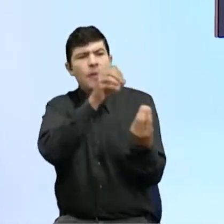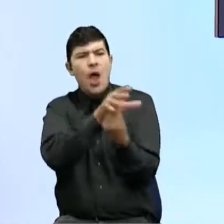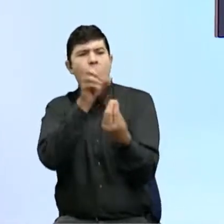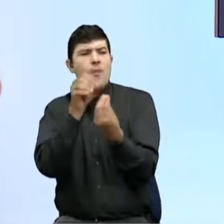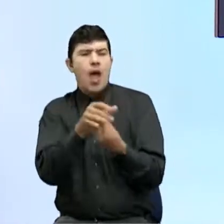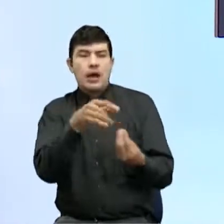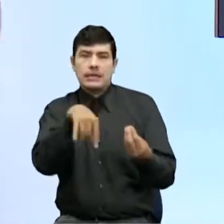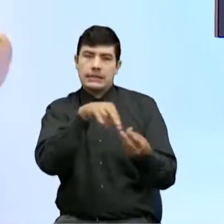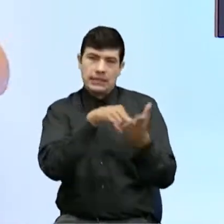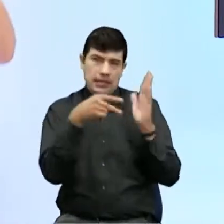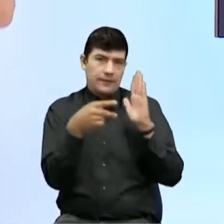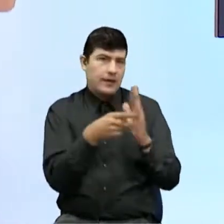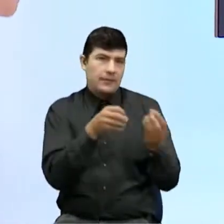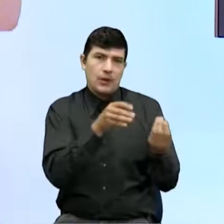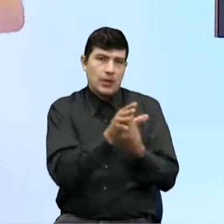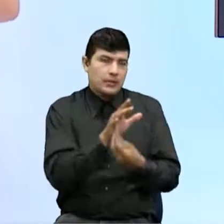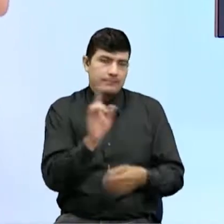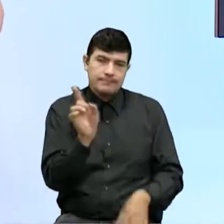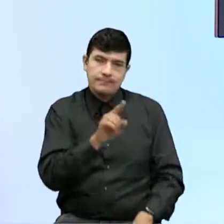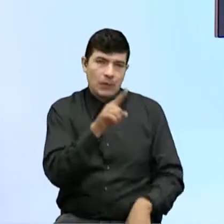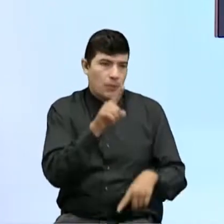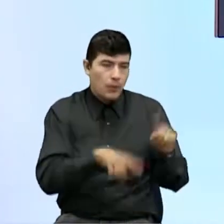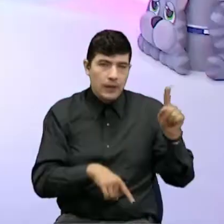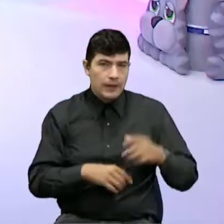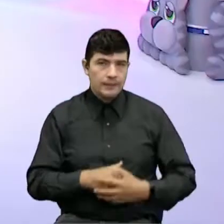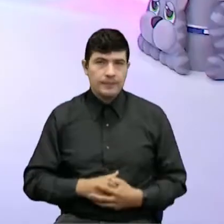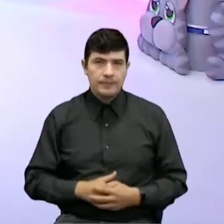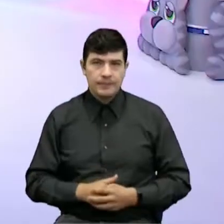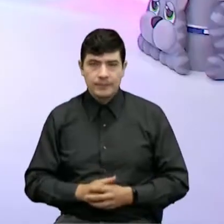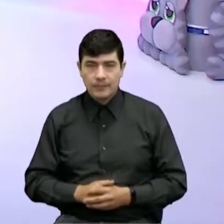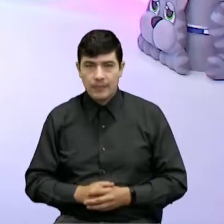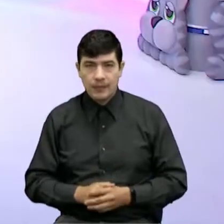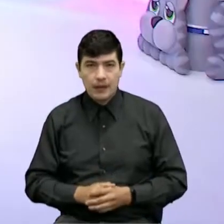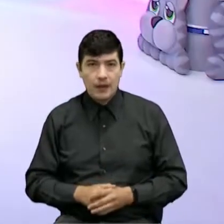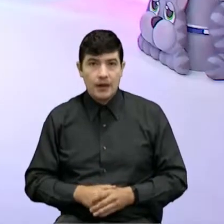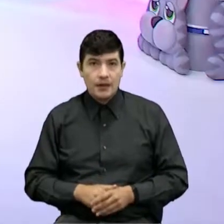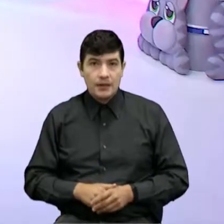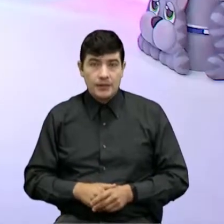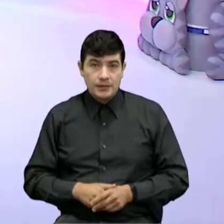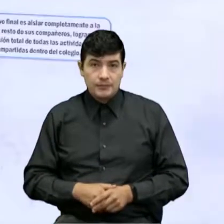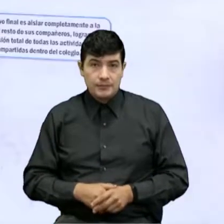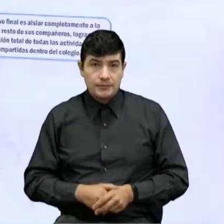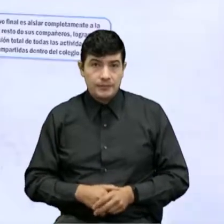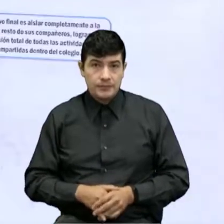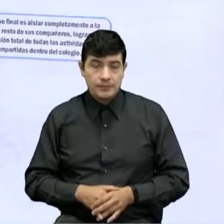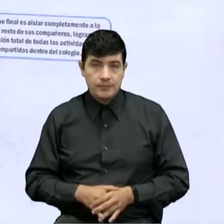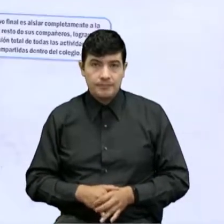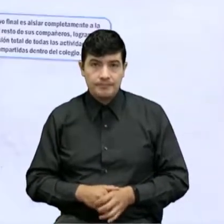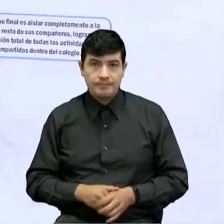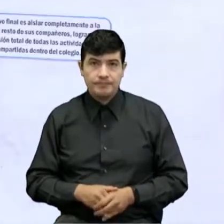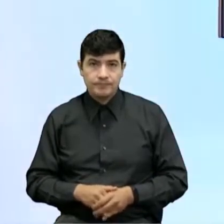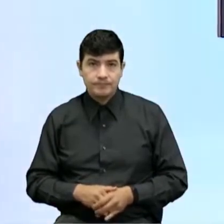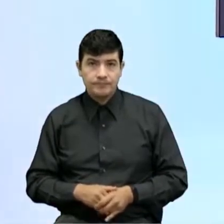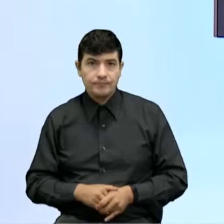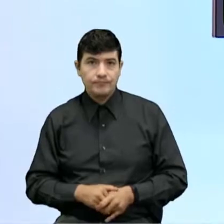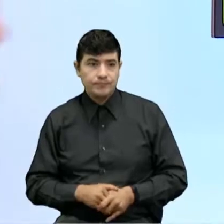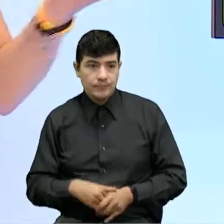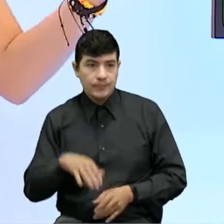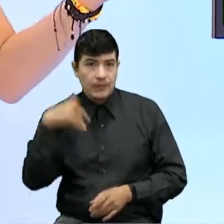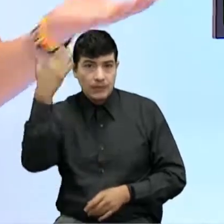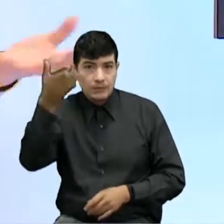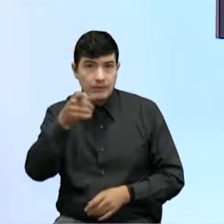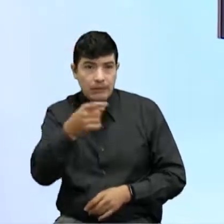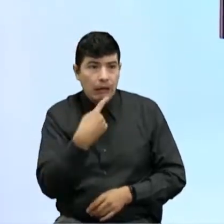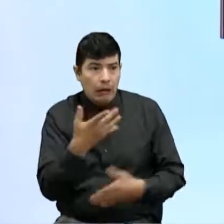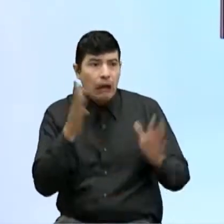le va a decir al policía, al rector o al papá, ay, no, es que yo estaba entrenando con la cabeza de mi compañero. No,